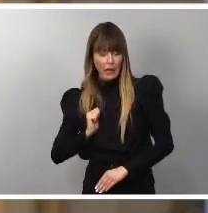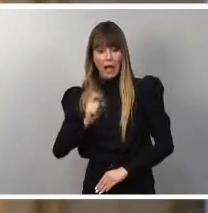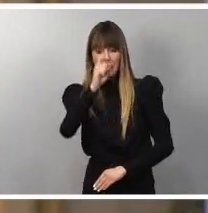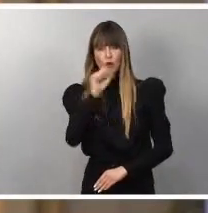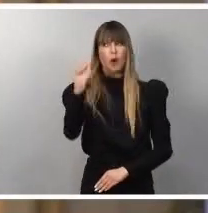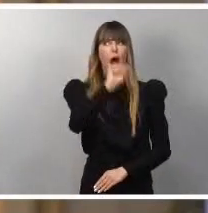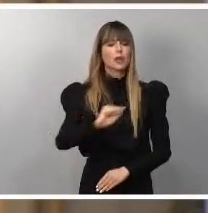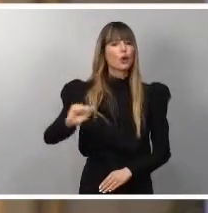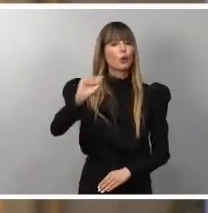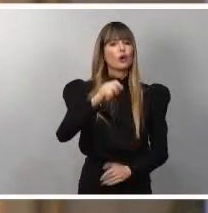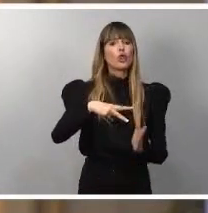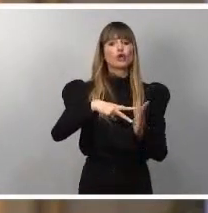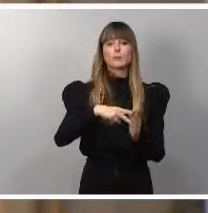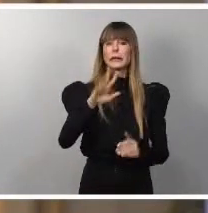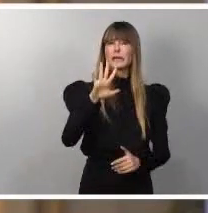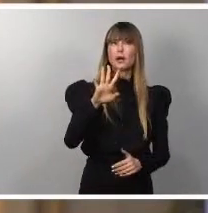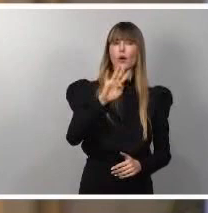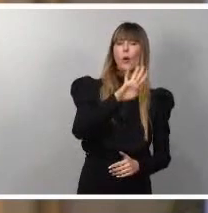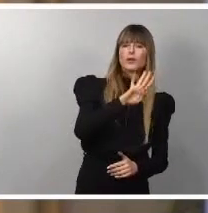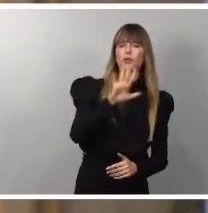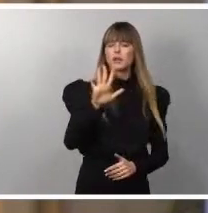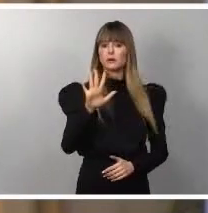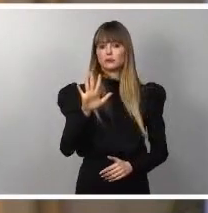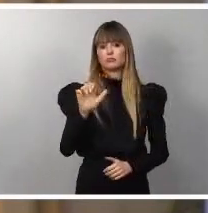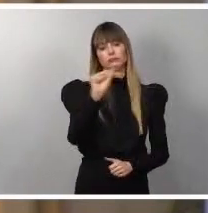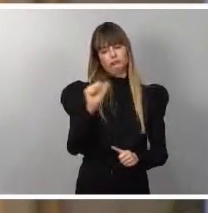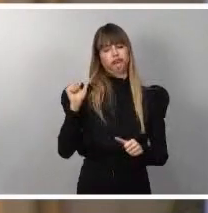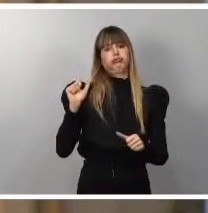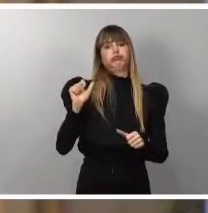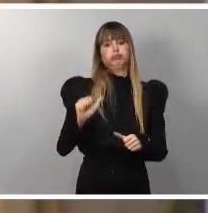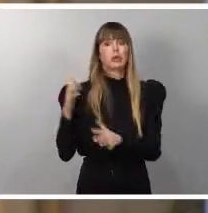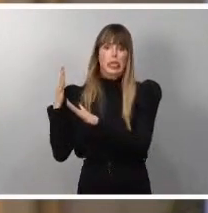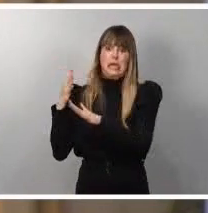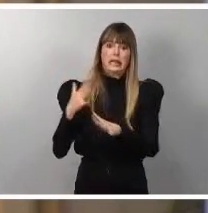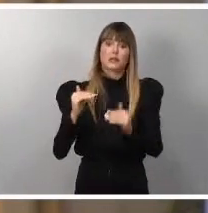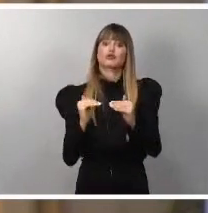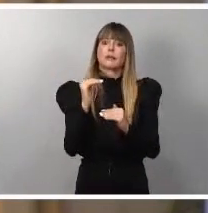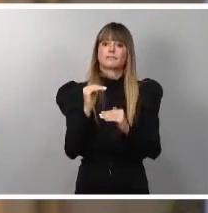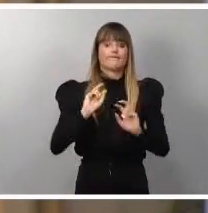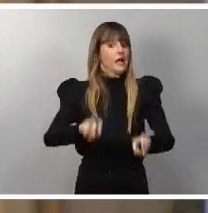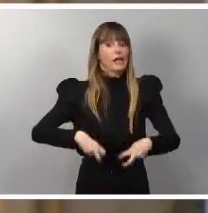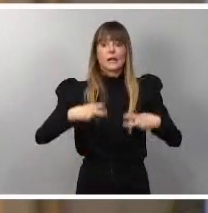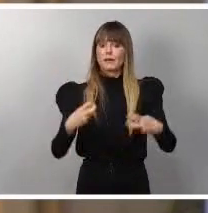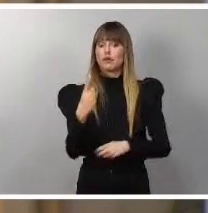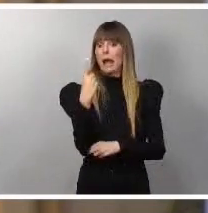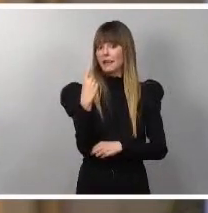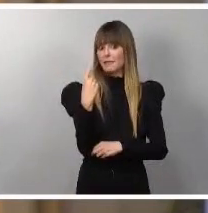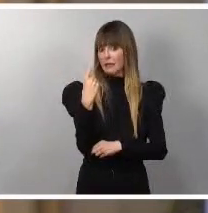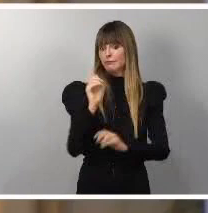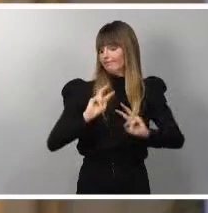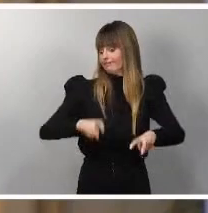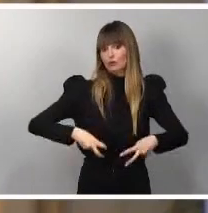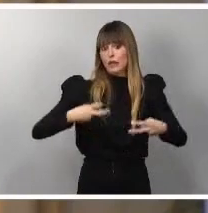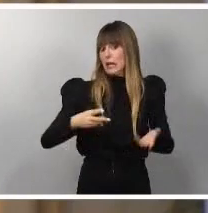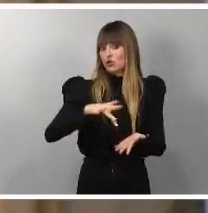año 2005, 2004, es decir, han pasado ya bastantes años, más de una década, pues toca ya reformarlo, toca ya actualizarlo. En eso